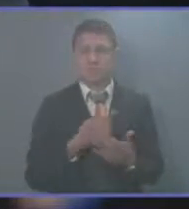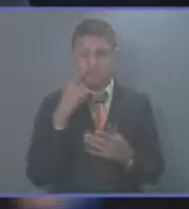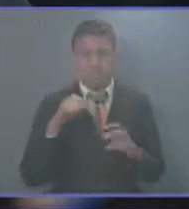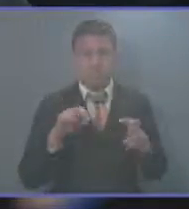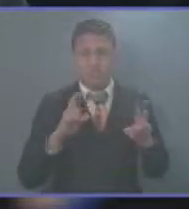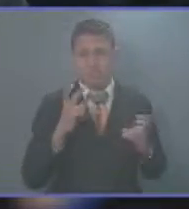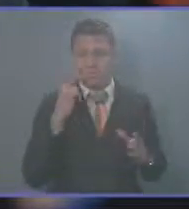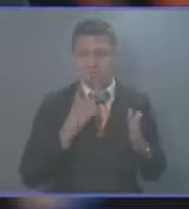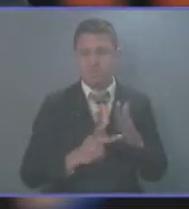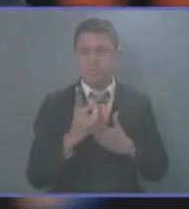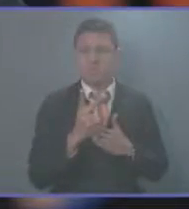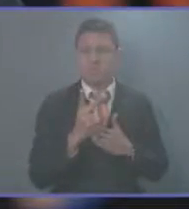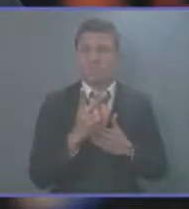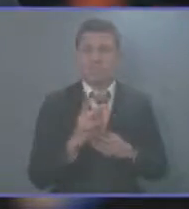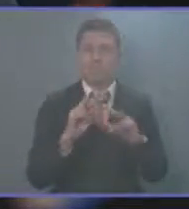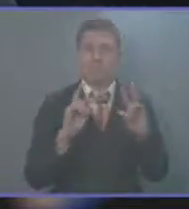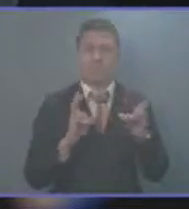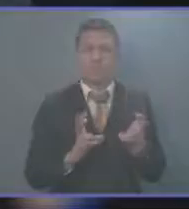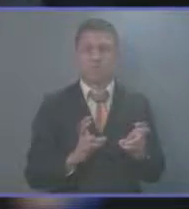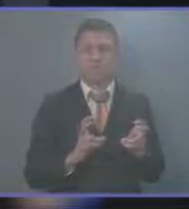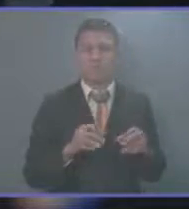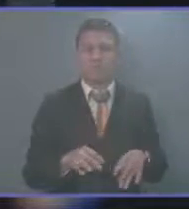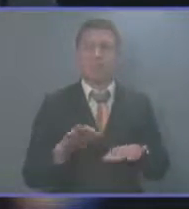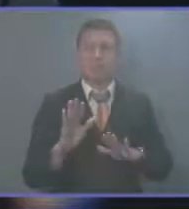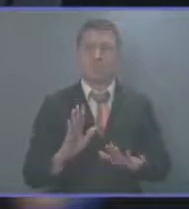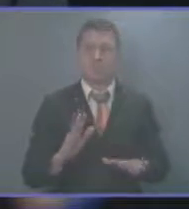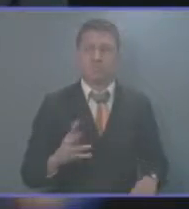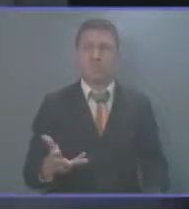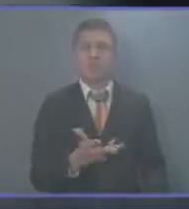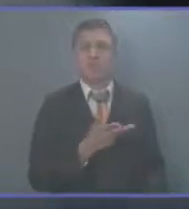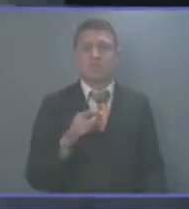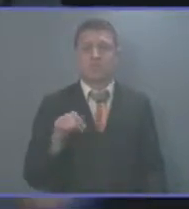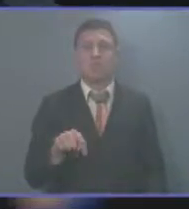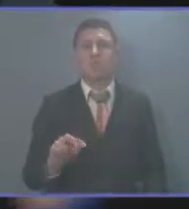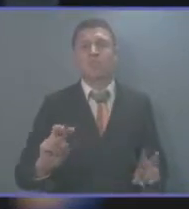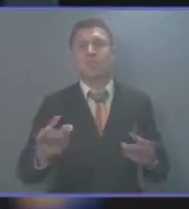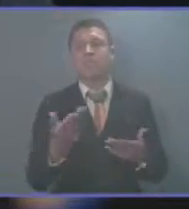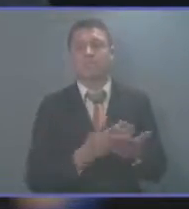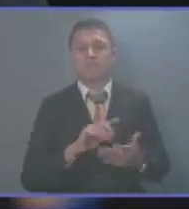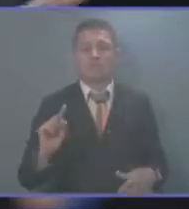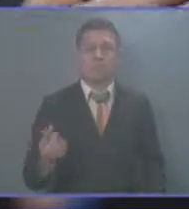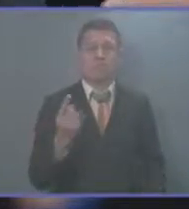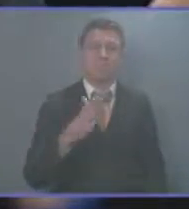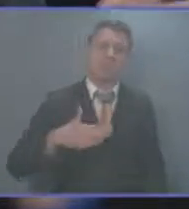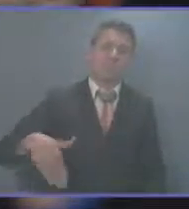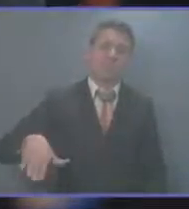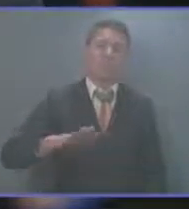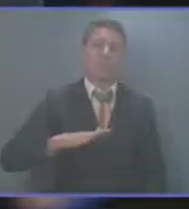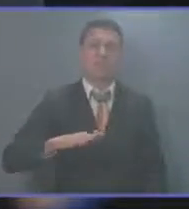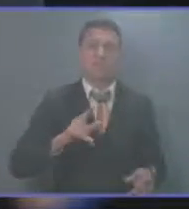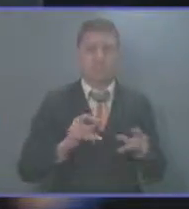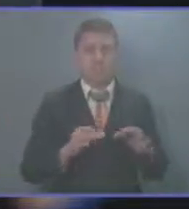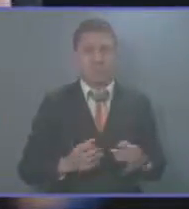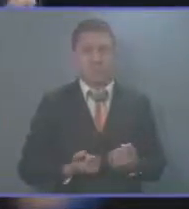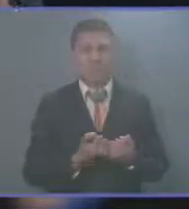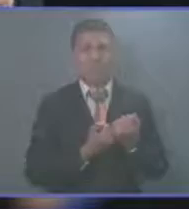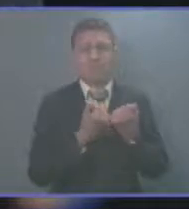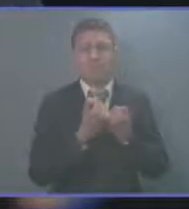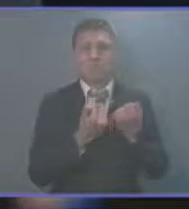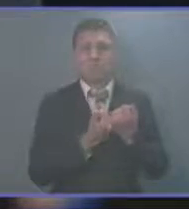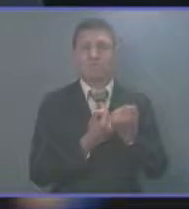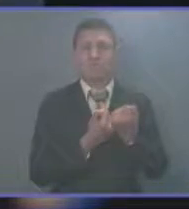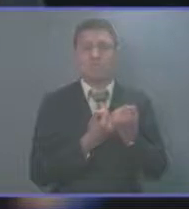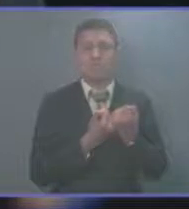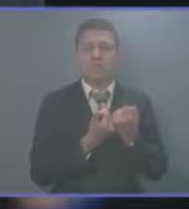el dictamen y el decreto respectivo, porque recibimos en primer lugar al señor ministro de Hacienda y a los demás